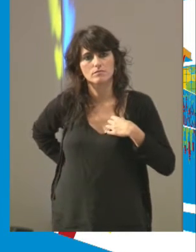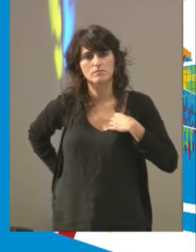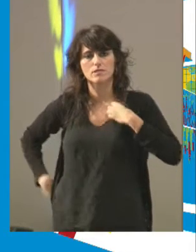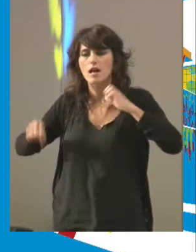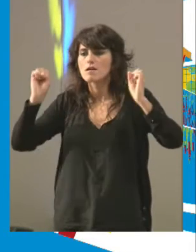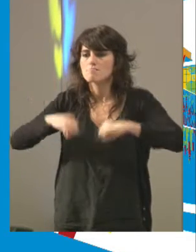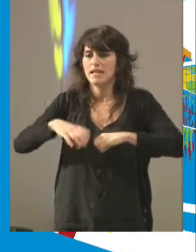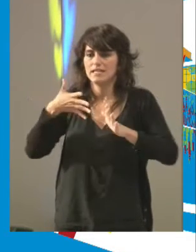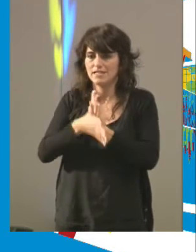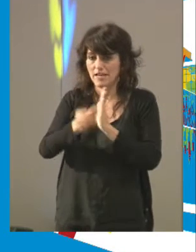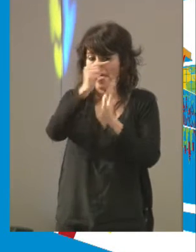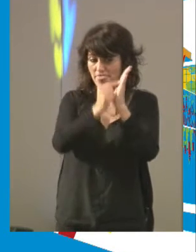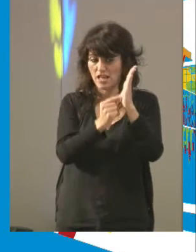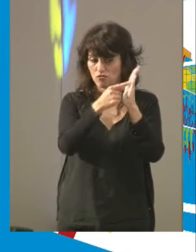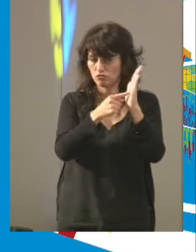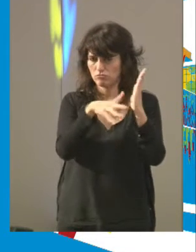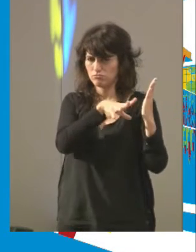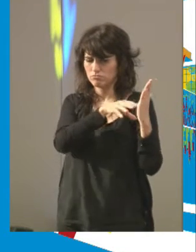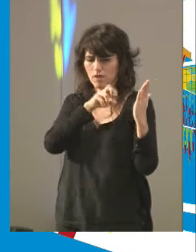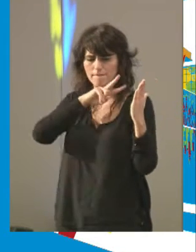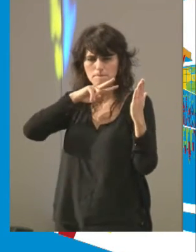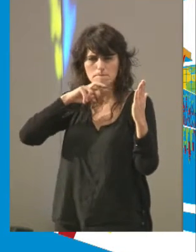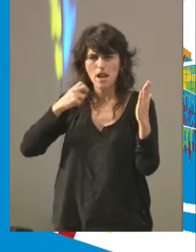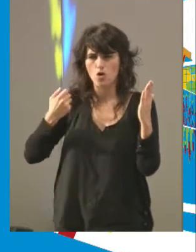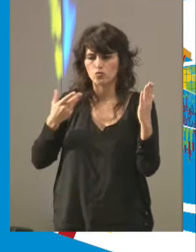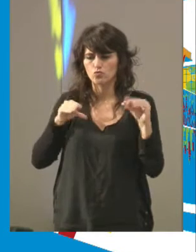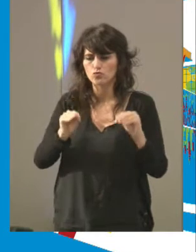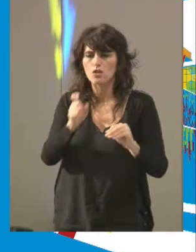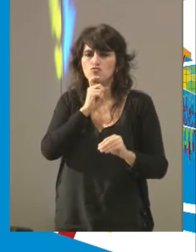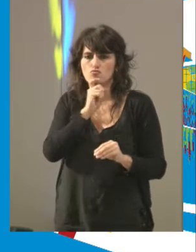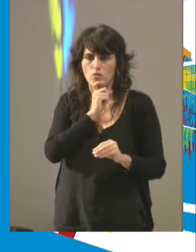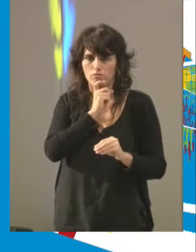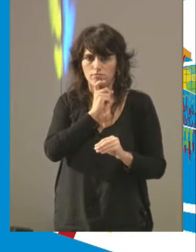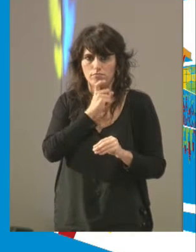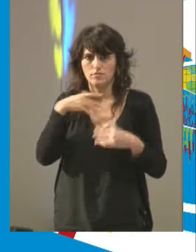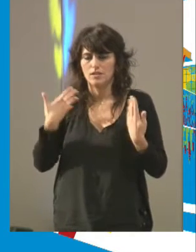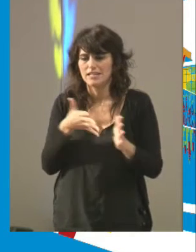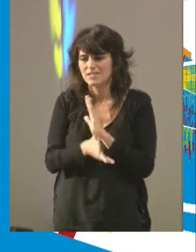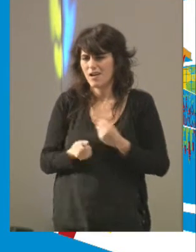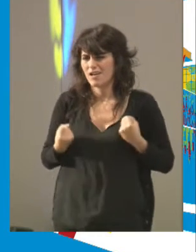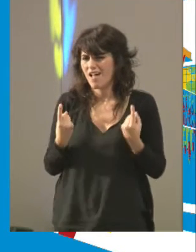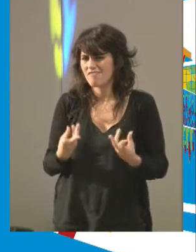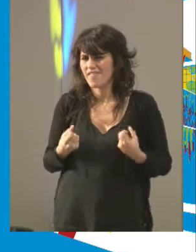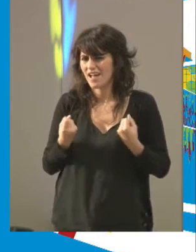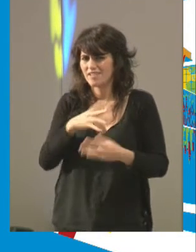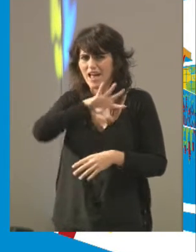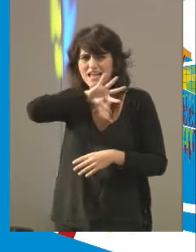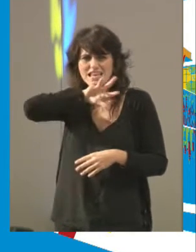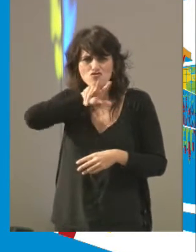Vale, cómo sacar valor de esos datos y con la cantidad ingente de datos que hay, la clave